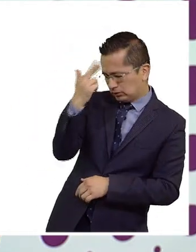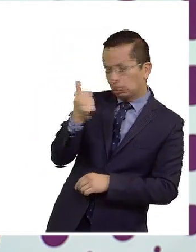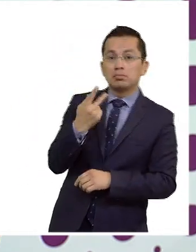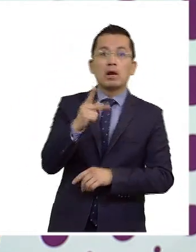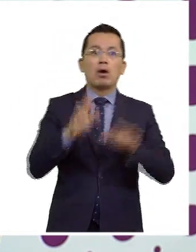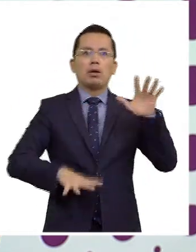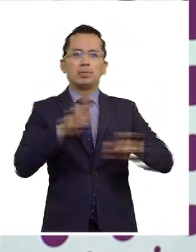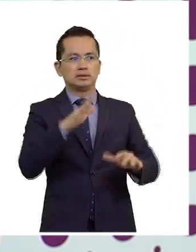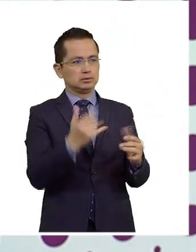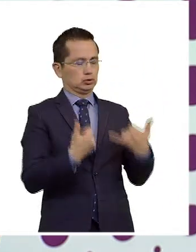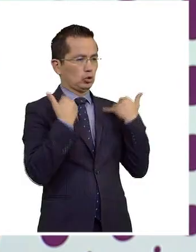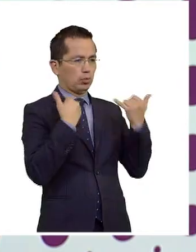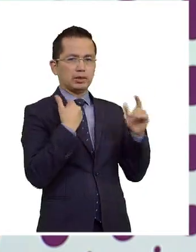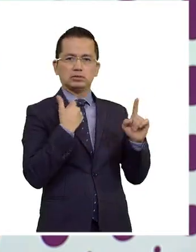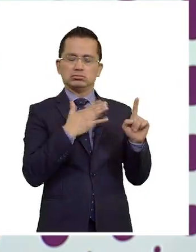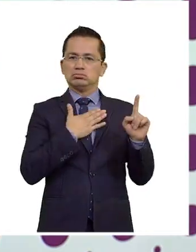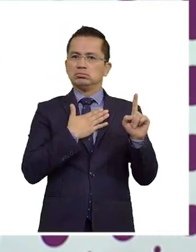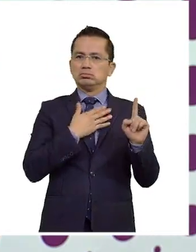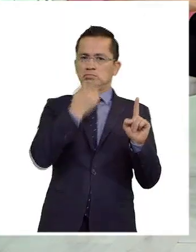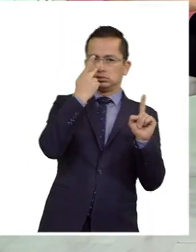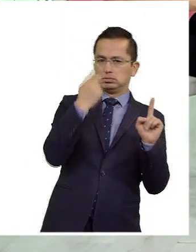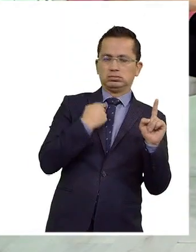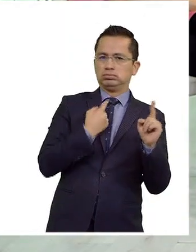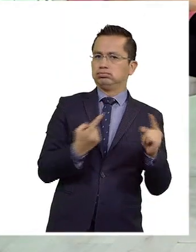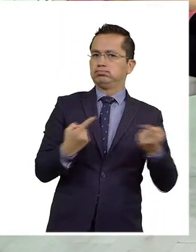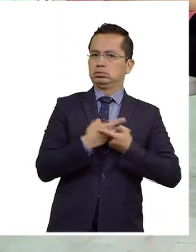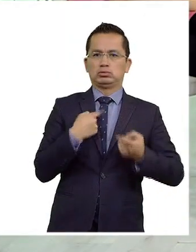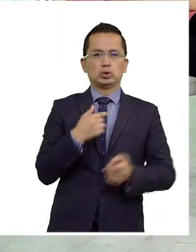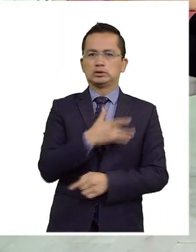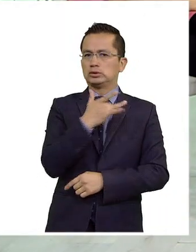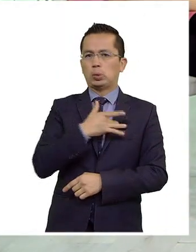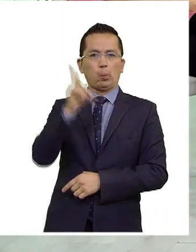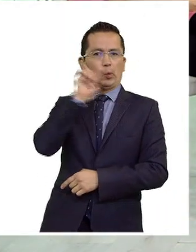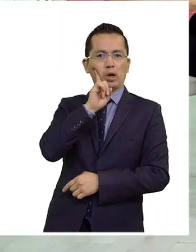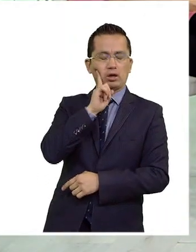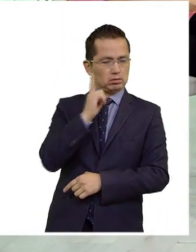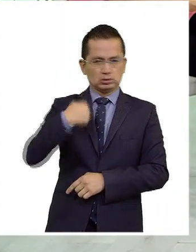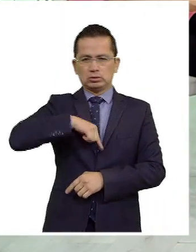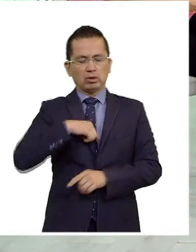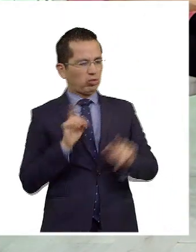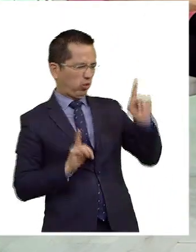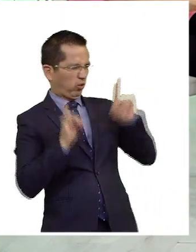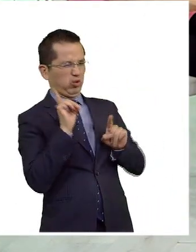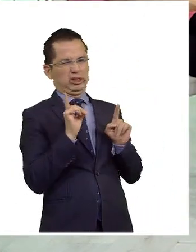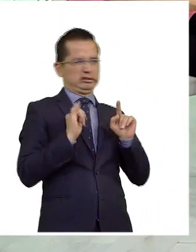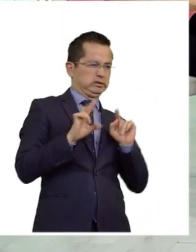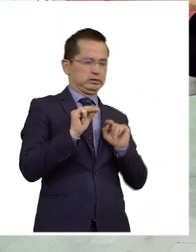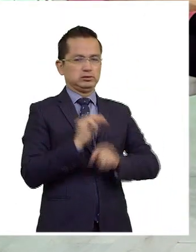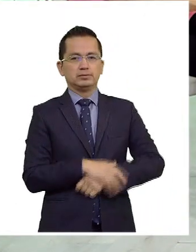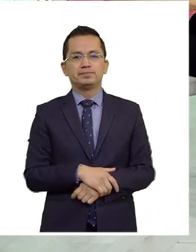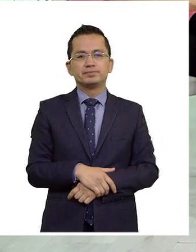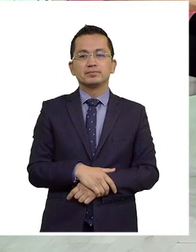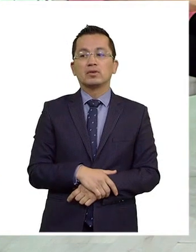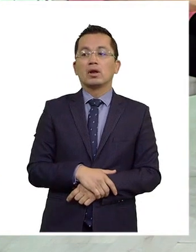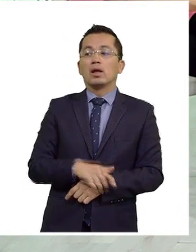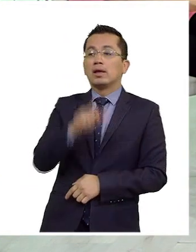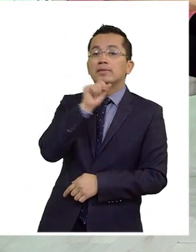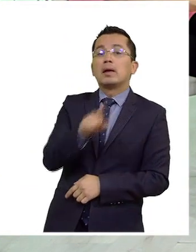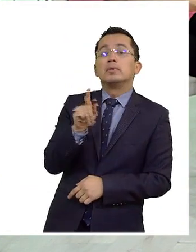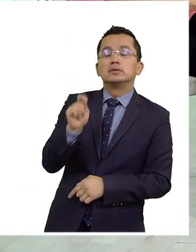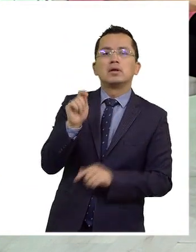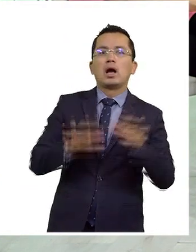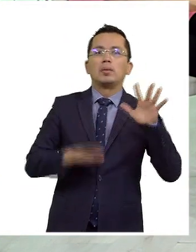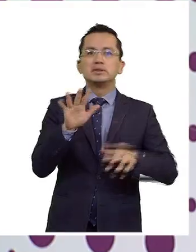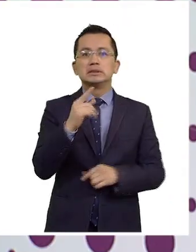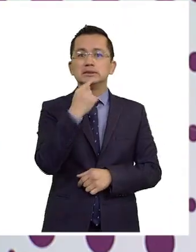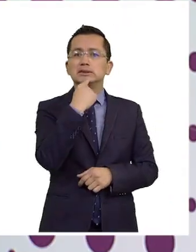sido impuesto al nacer, ¿no? Así es. No, y además cuando encuentran referentes, es decir, cuando van creciendo, y gracias ahorita a toda la